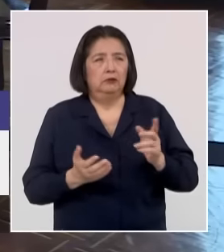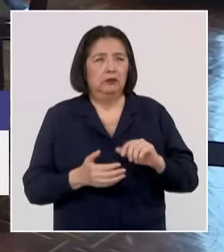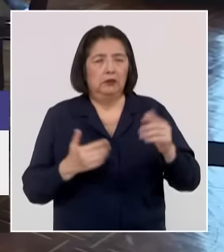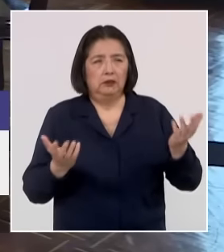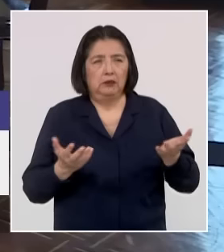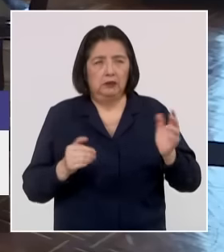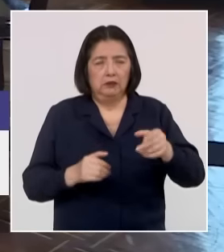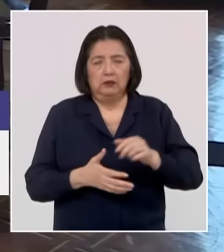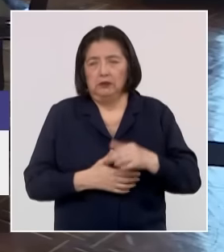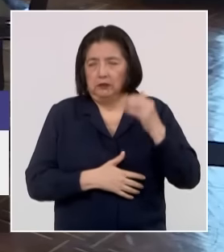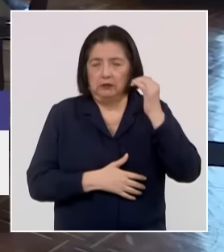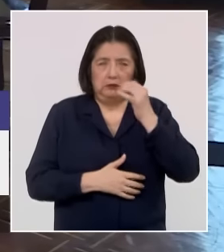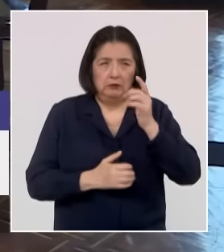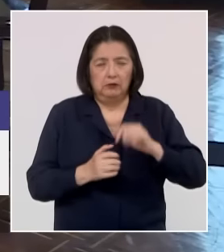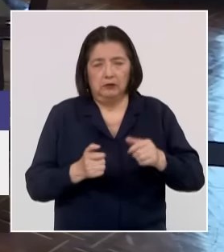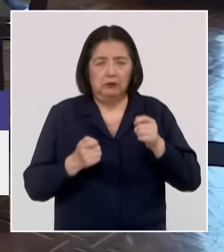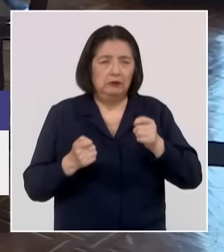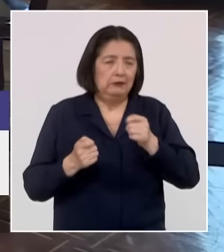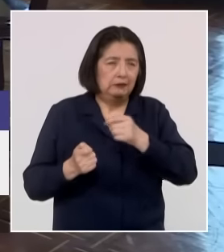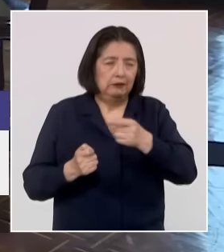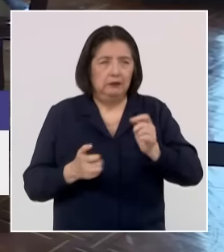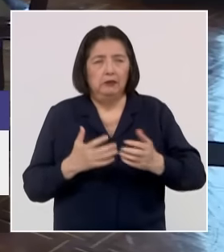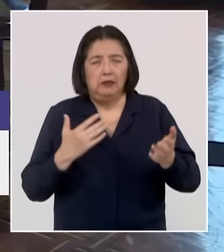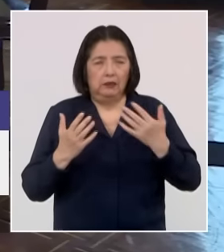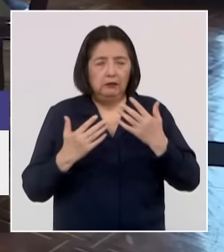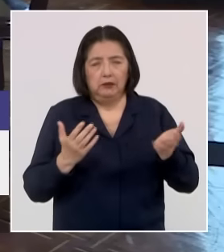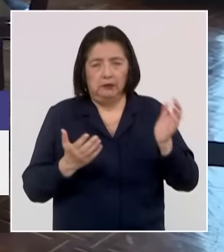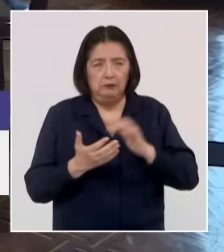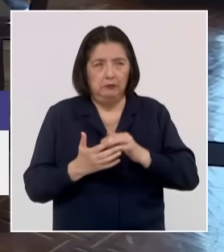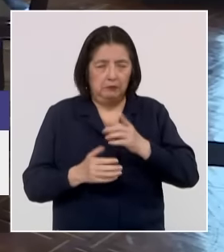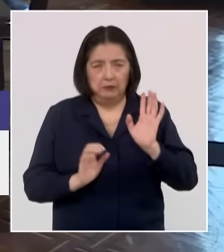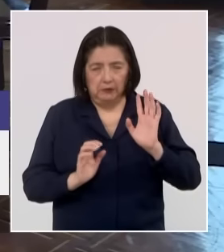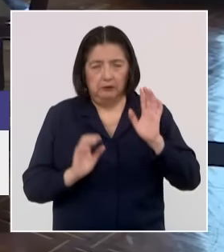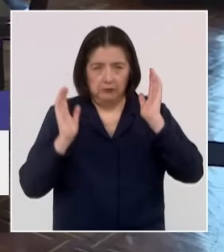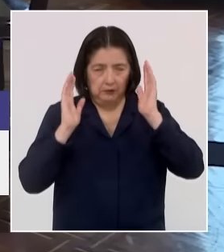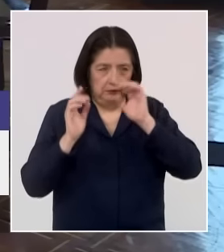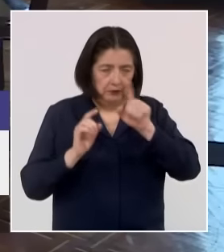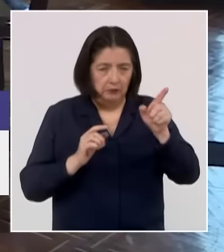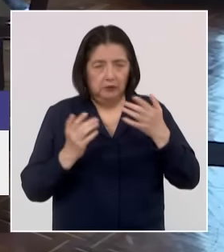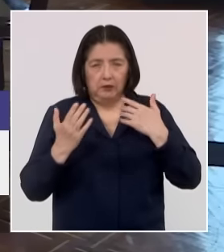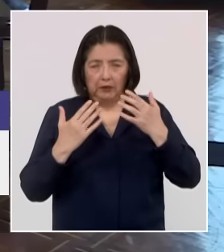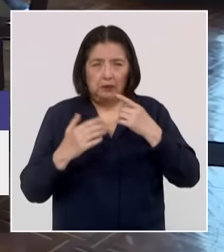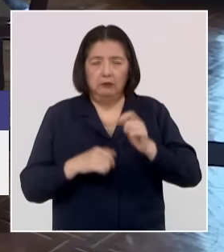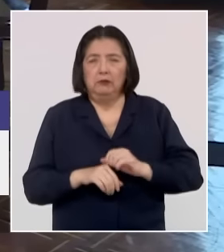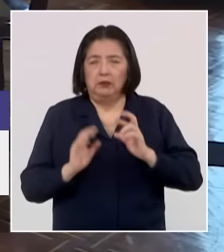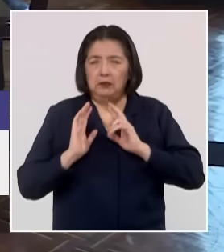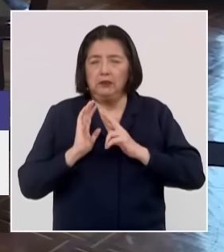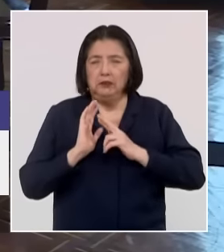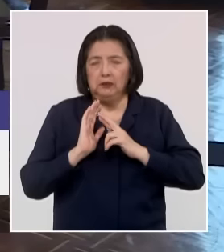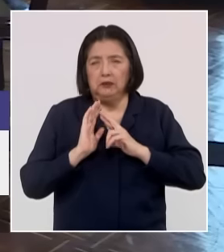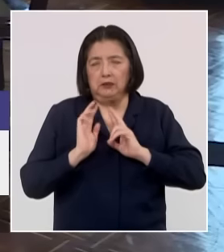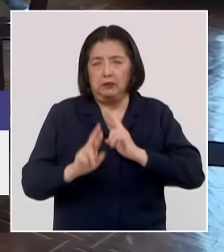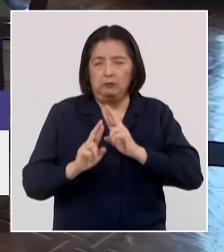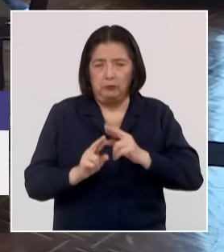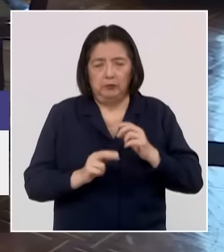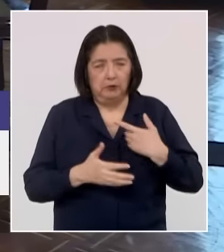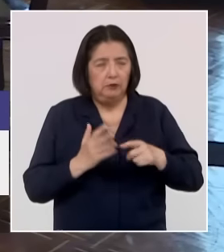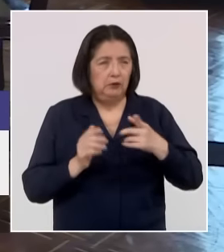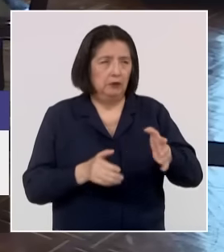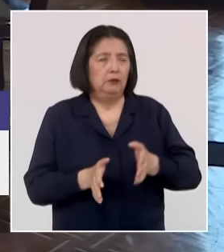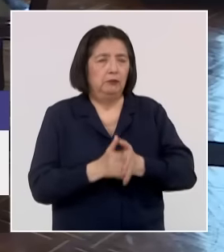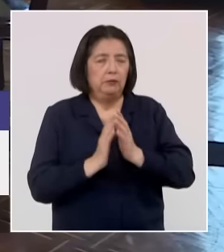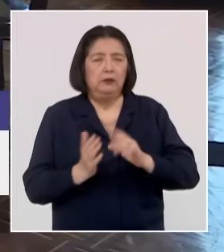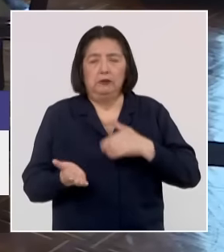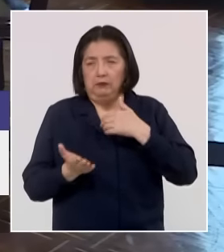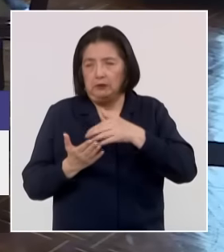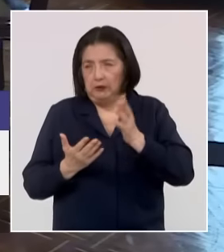aquí los medios de comunicación insistimos justamente en conversar un poco más de ella. Así que vamos a escuchar sus declaraciones a las respuestas de lo que es también la moción de